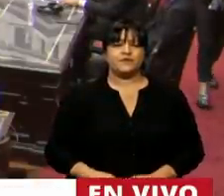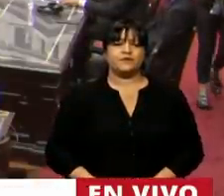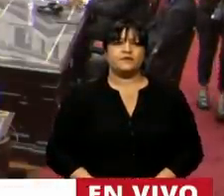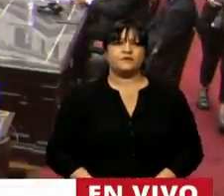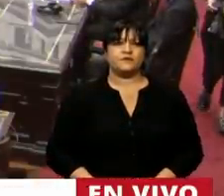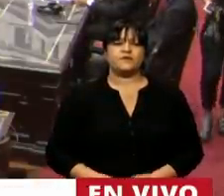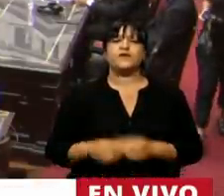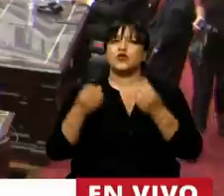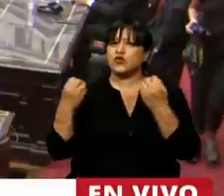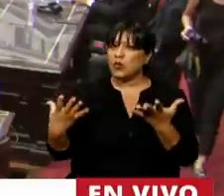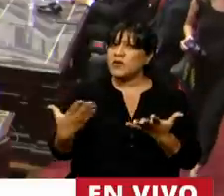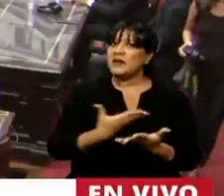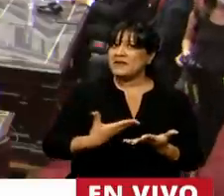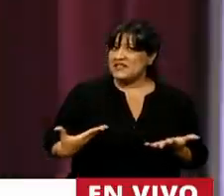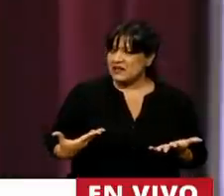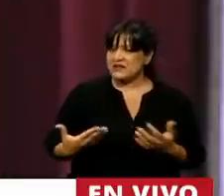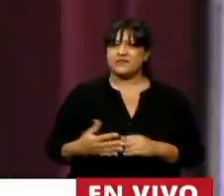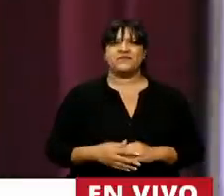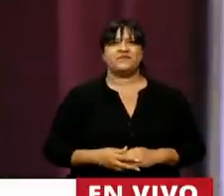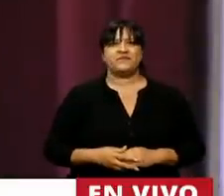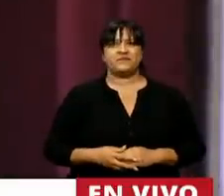¿Cómo le va, presidente? ¿Cómo anda?